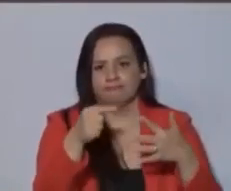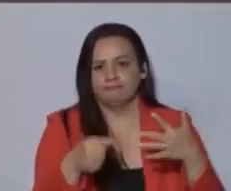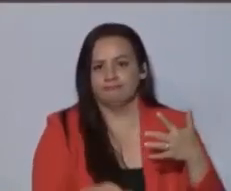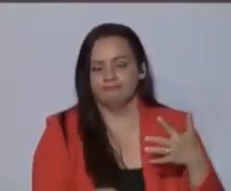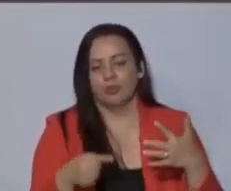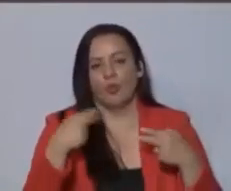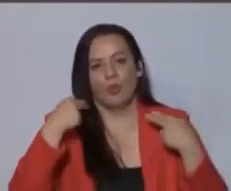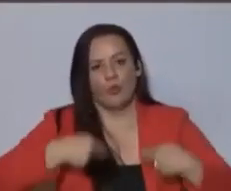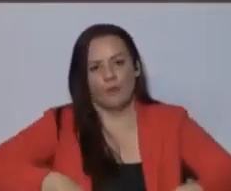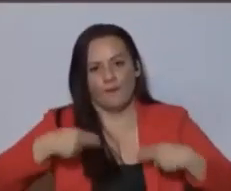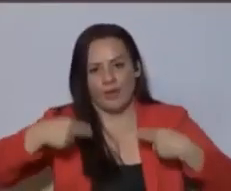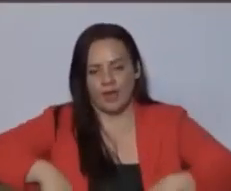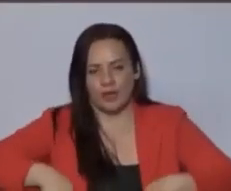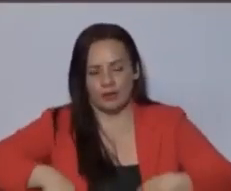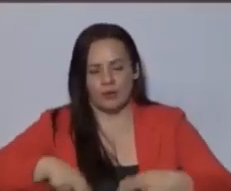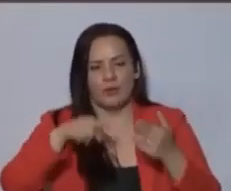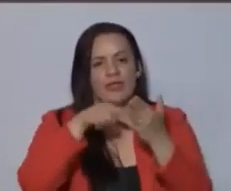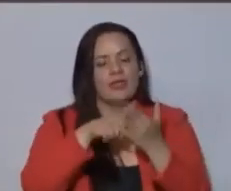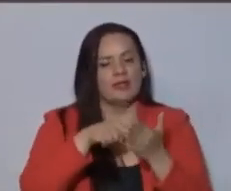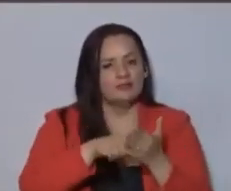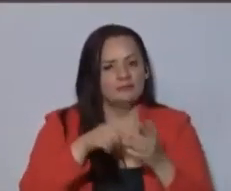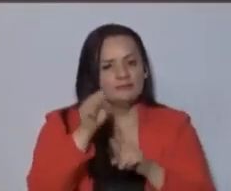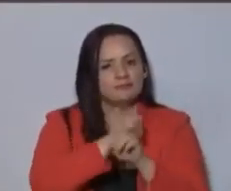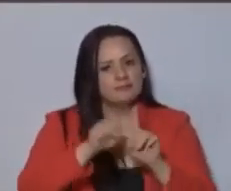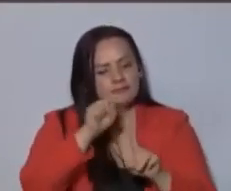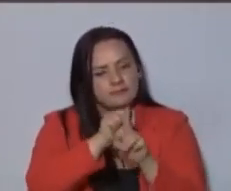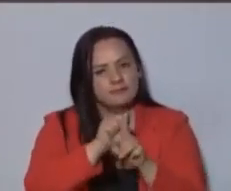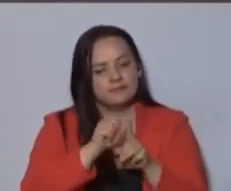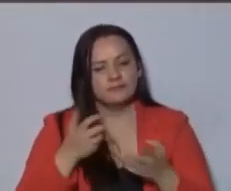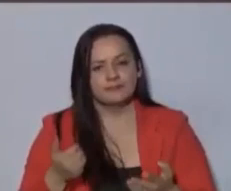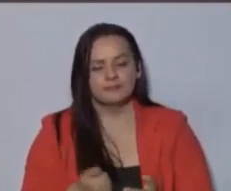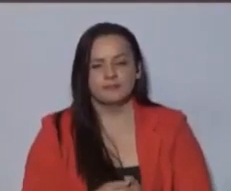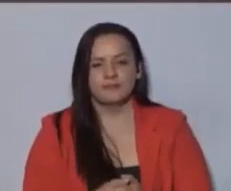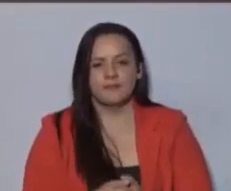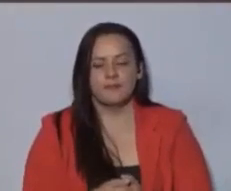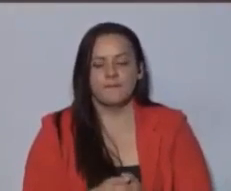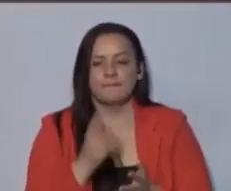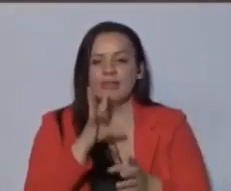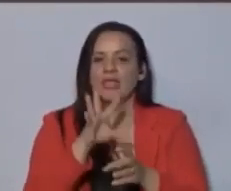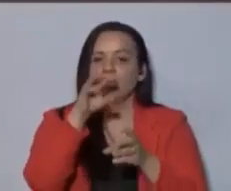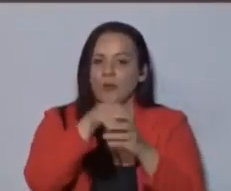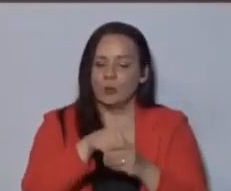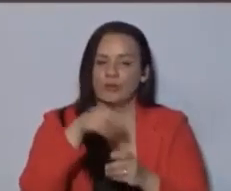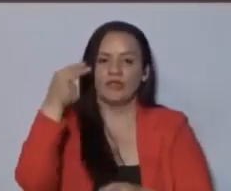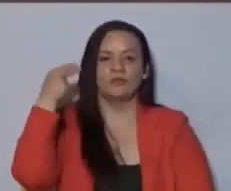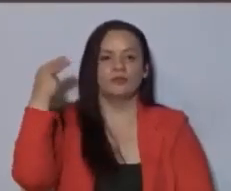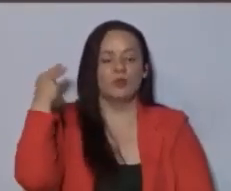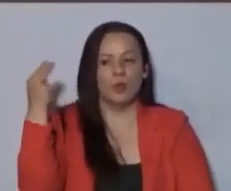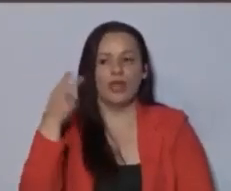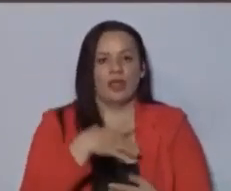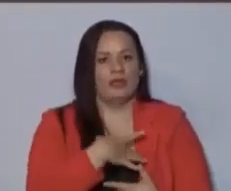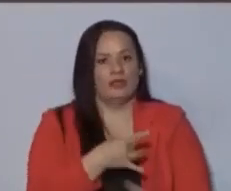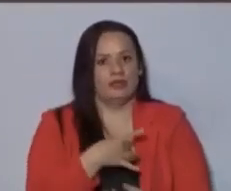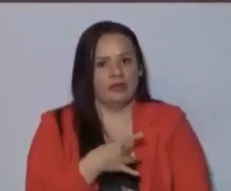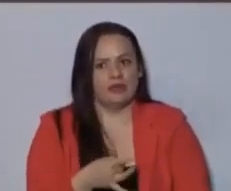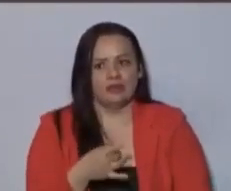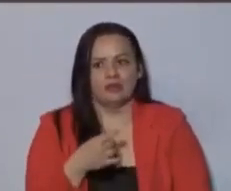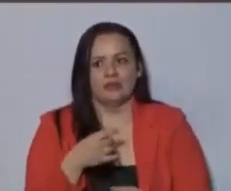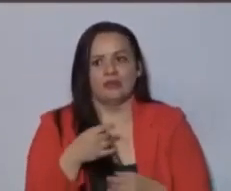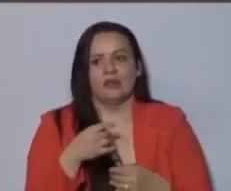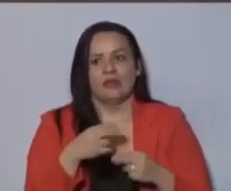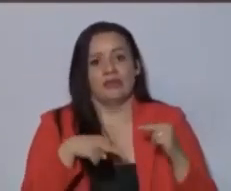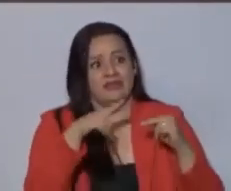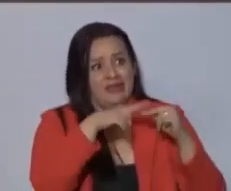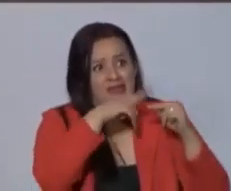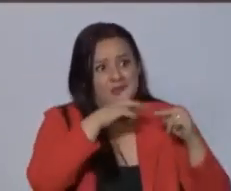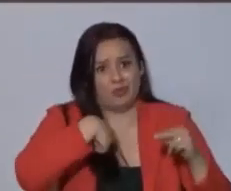que son humanos, estos dilemas que incluyen la historia de los intereses que estamos pagando que